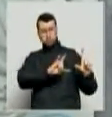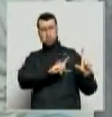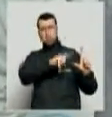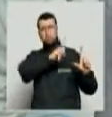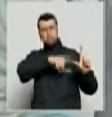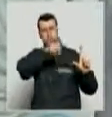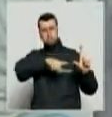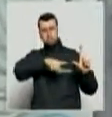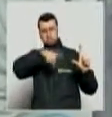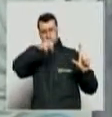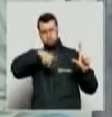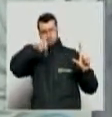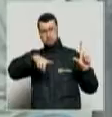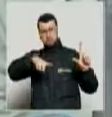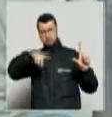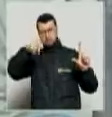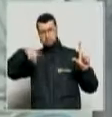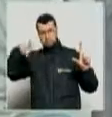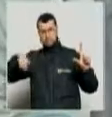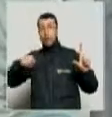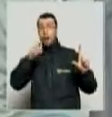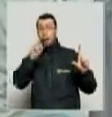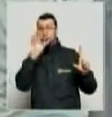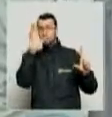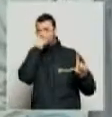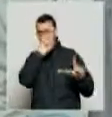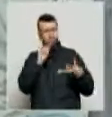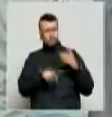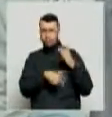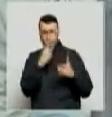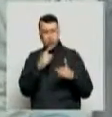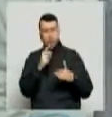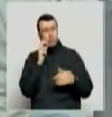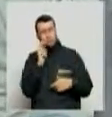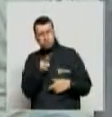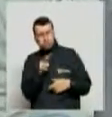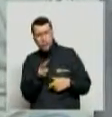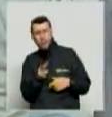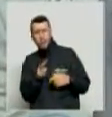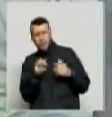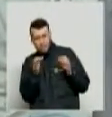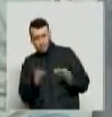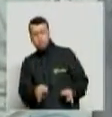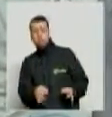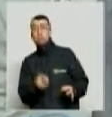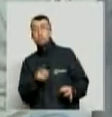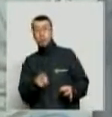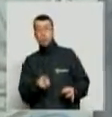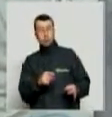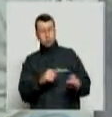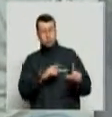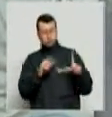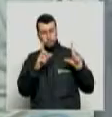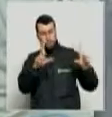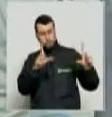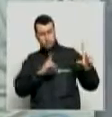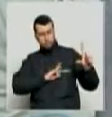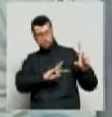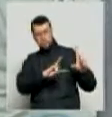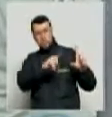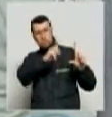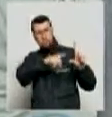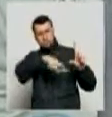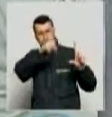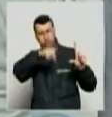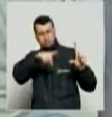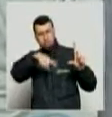Y yo quiero que ustedes vean en directo el electrocardiograma, la importancia, la necesidad de